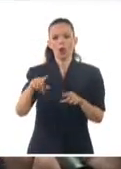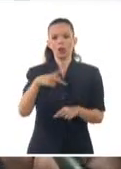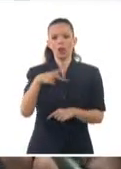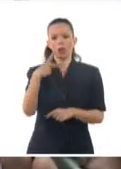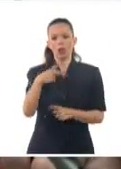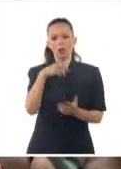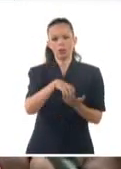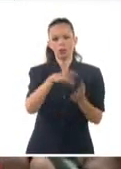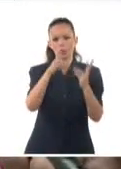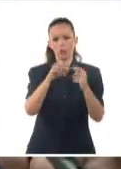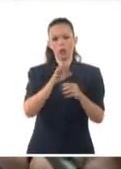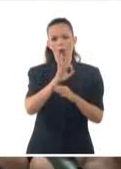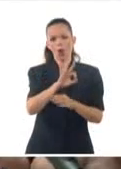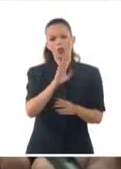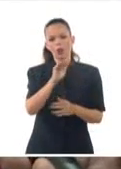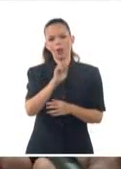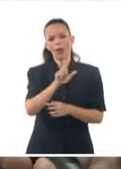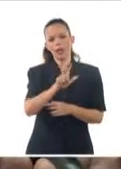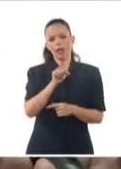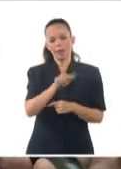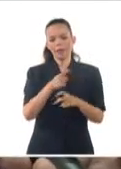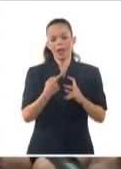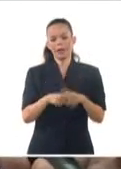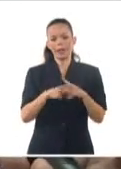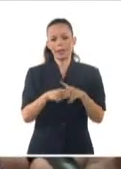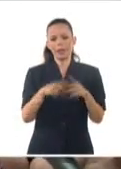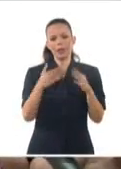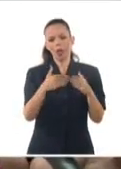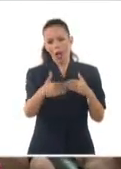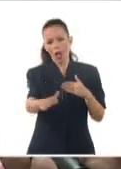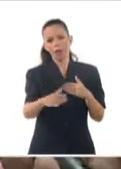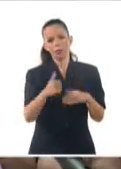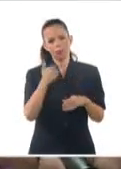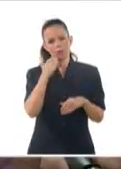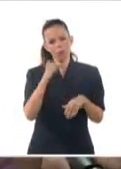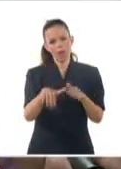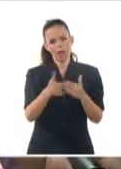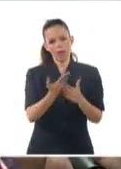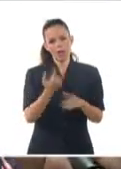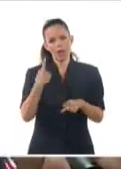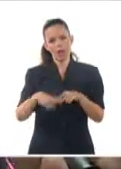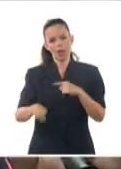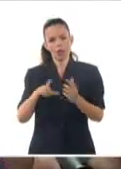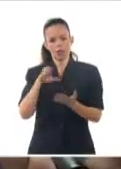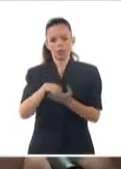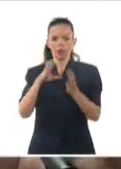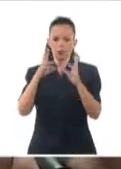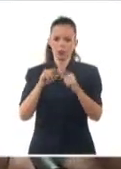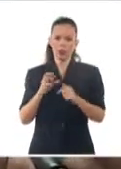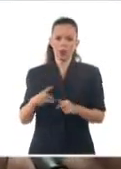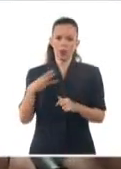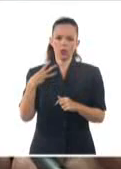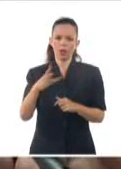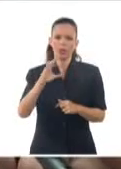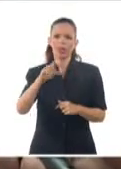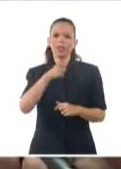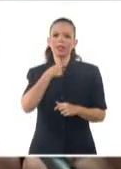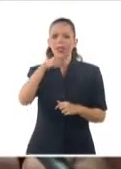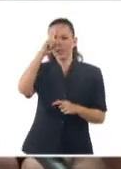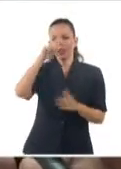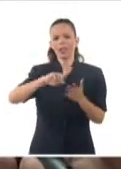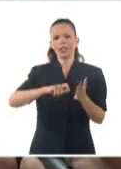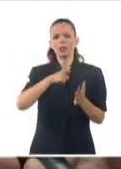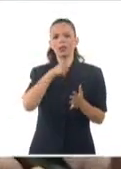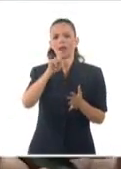número 8 de Mariel, que tiene un mantenimiento más prolongado, y la unidad número 3 de césped, que ya mañana se nos debe incorporar